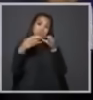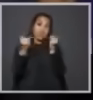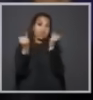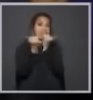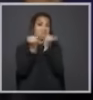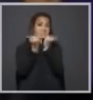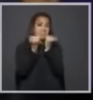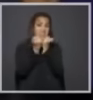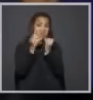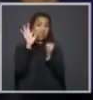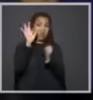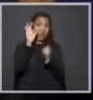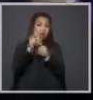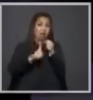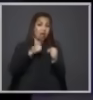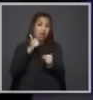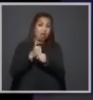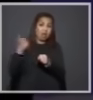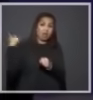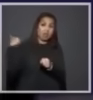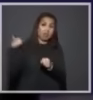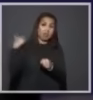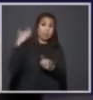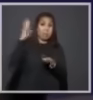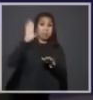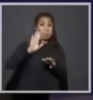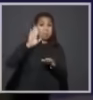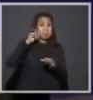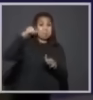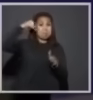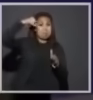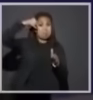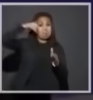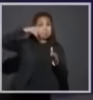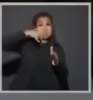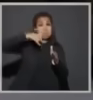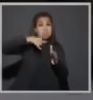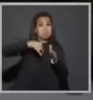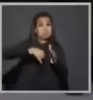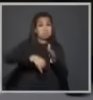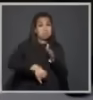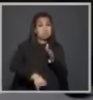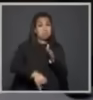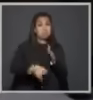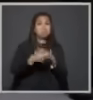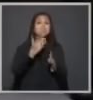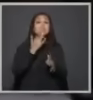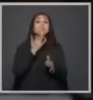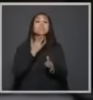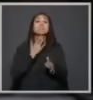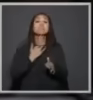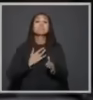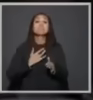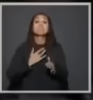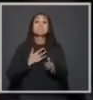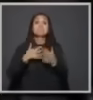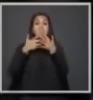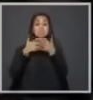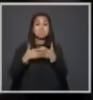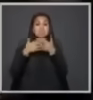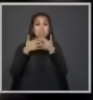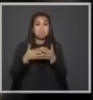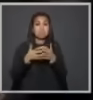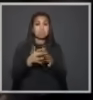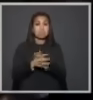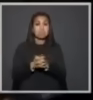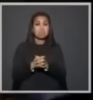años. O sea, va en picada la producción petrolera. Entonces, pero no es eso a necesitamos,